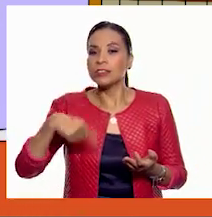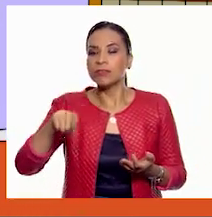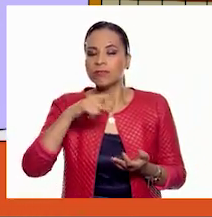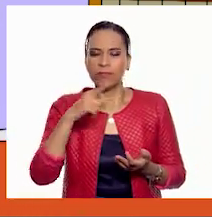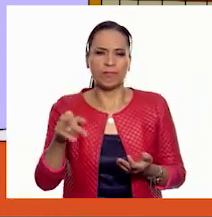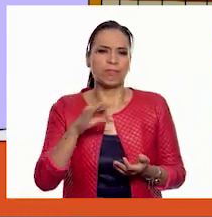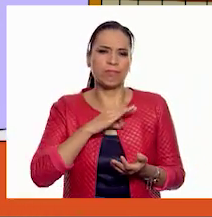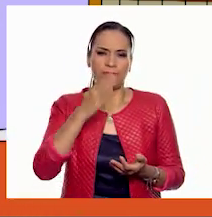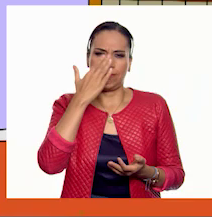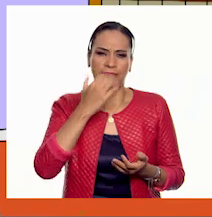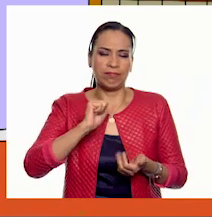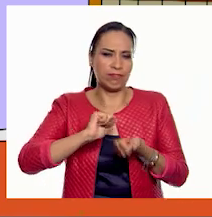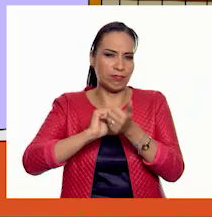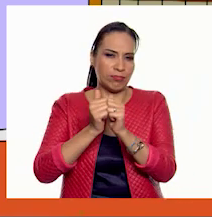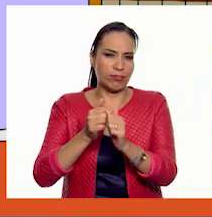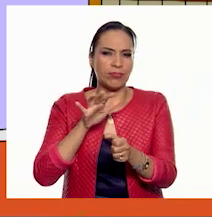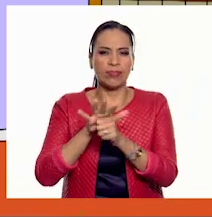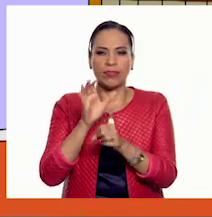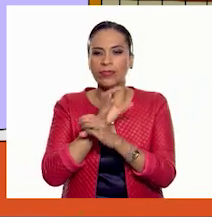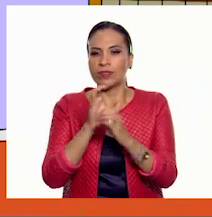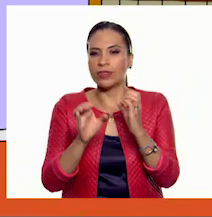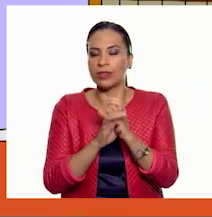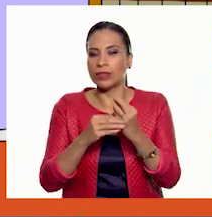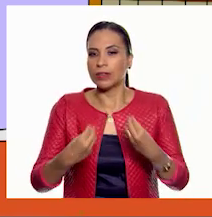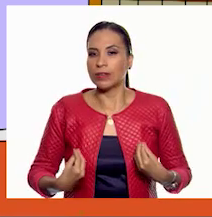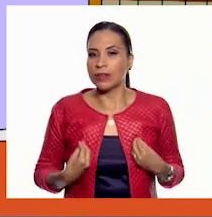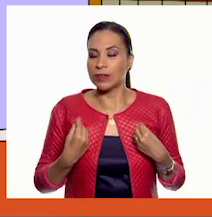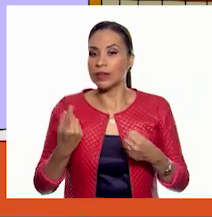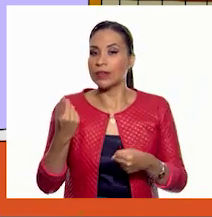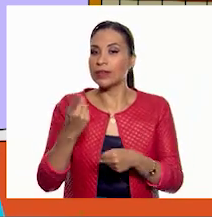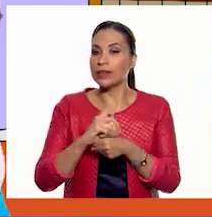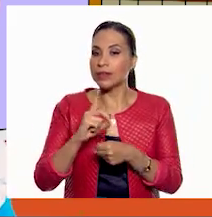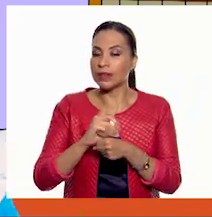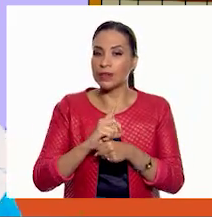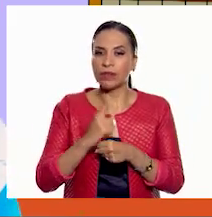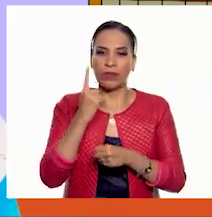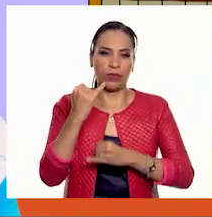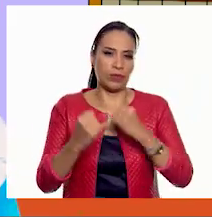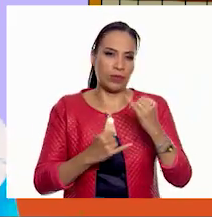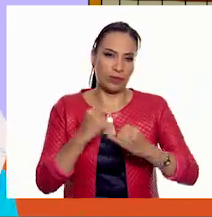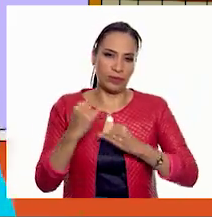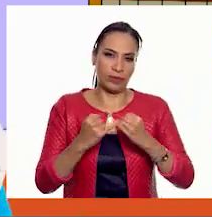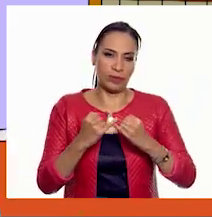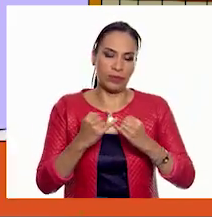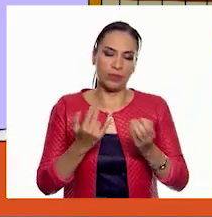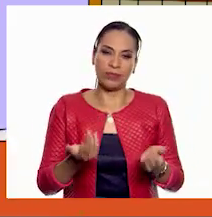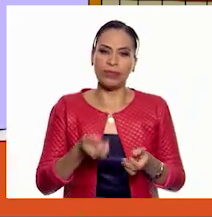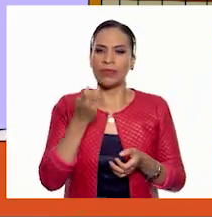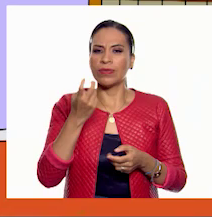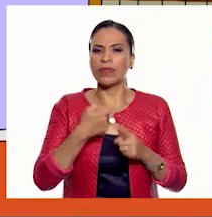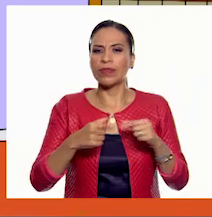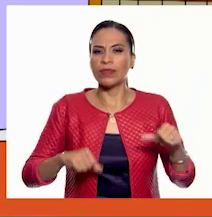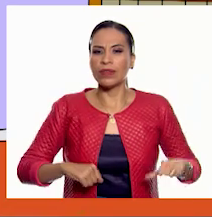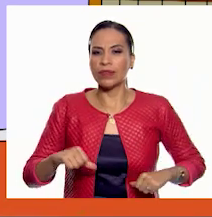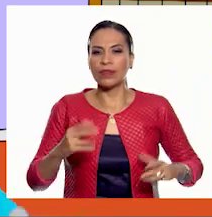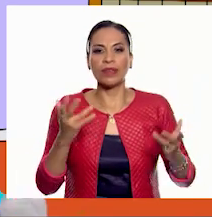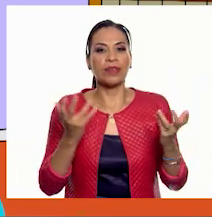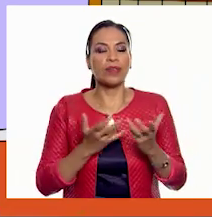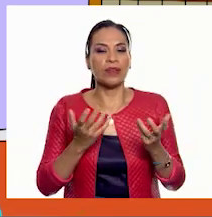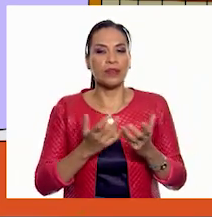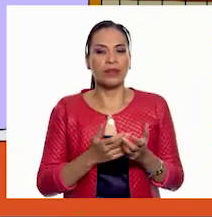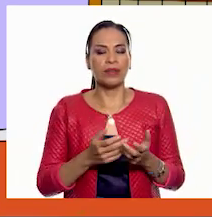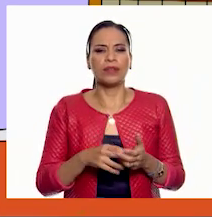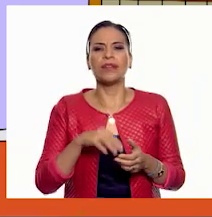son capaces de convertir cualquier objeto de la vida cotidiana en un juguete. Esas acciones que realizan